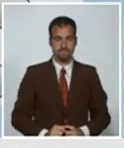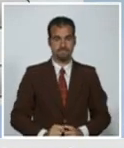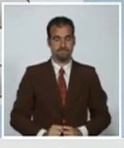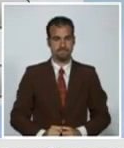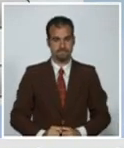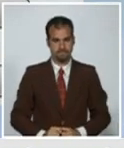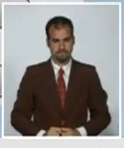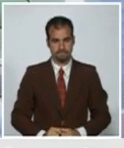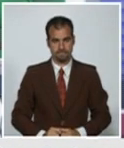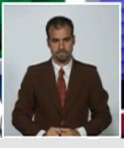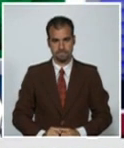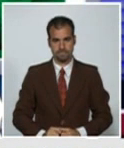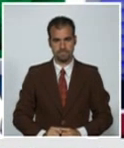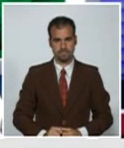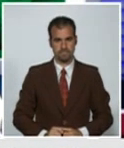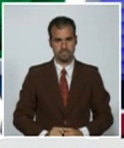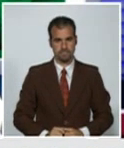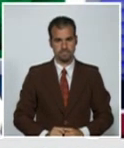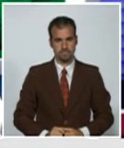a la COVID.